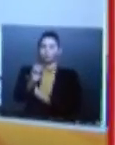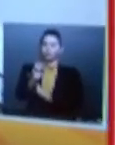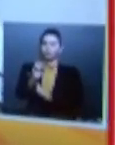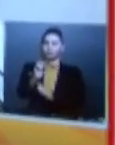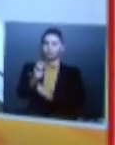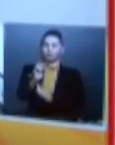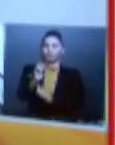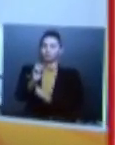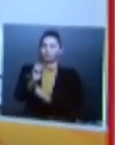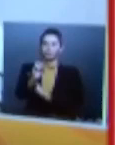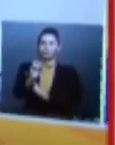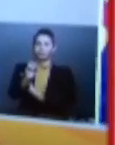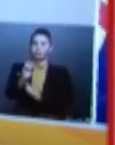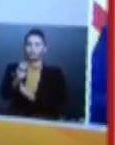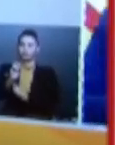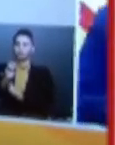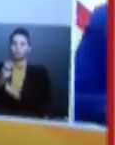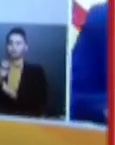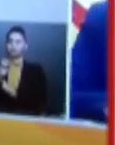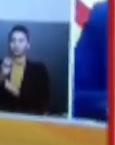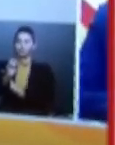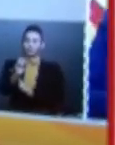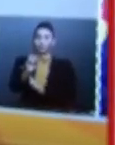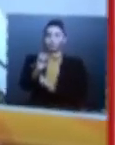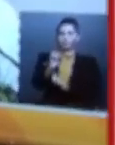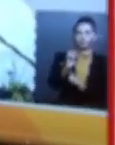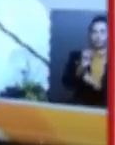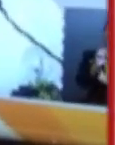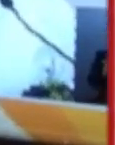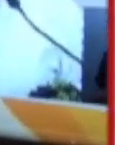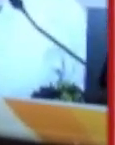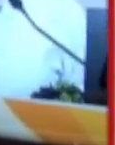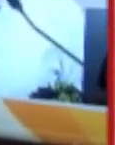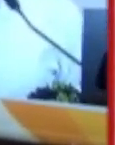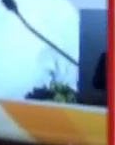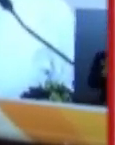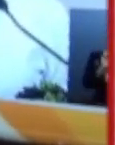esta sesión, ¿no? De expresiones un tanto...